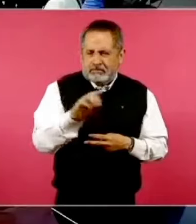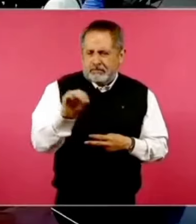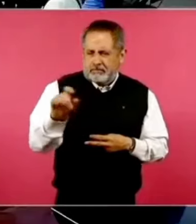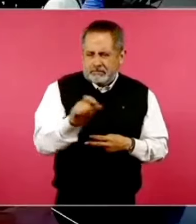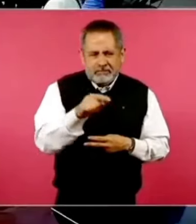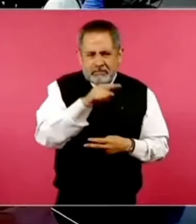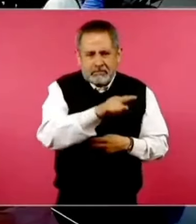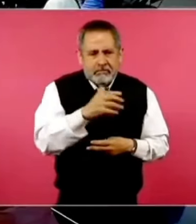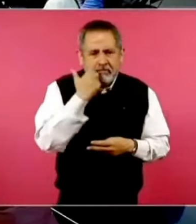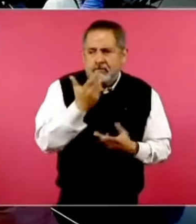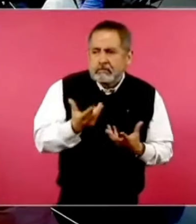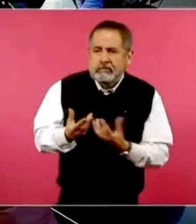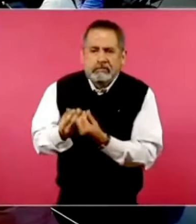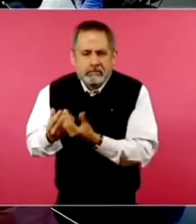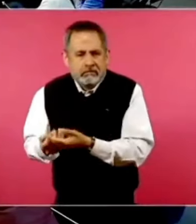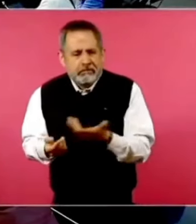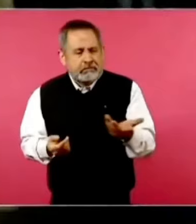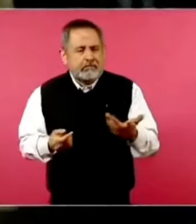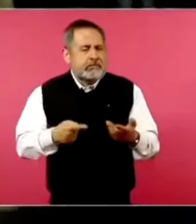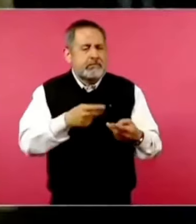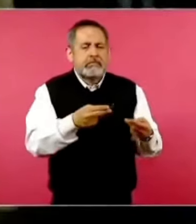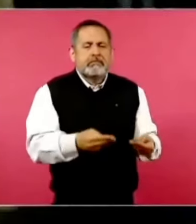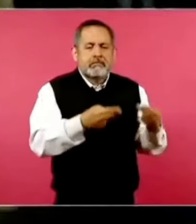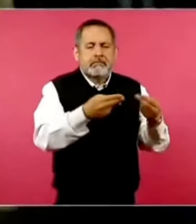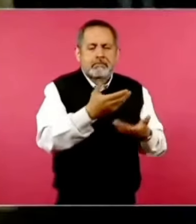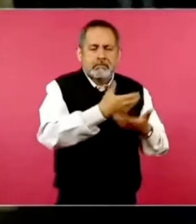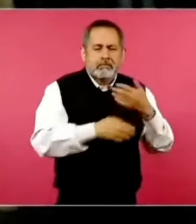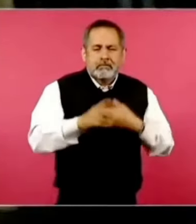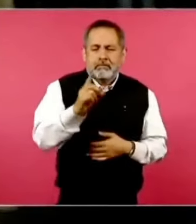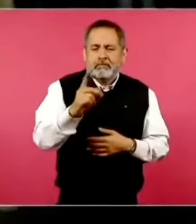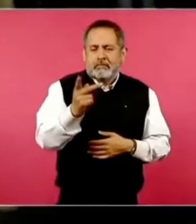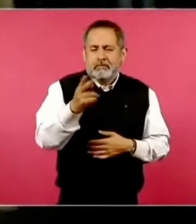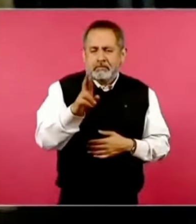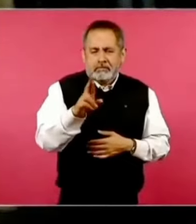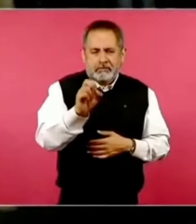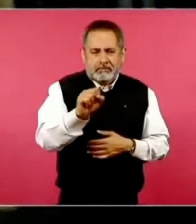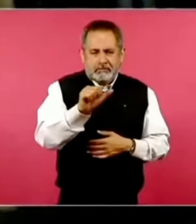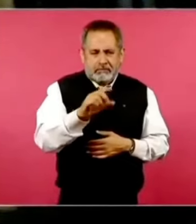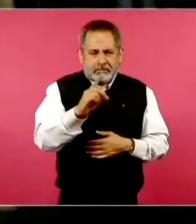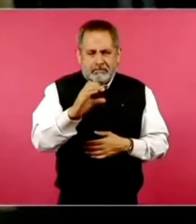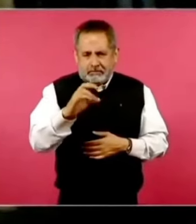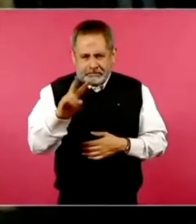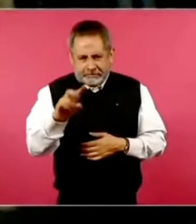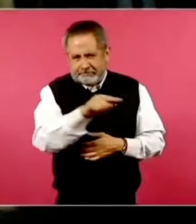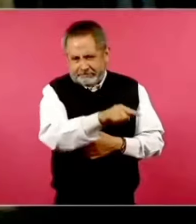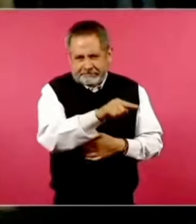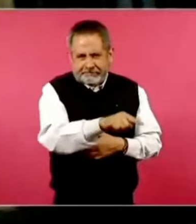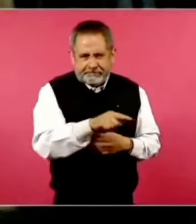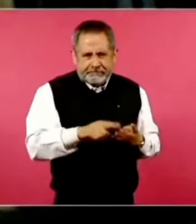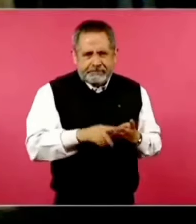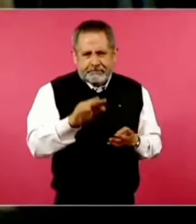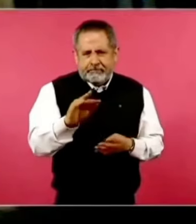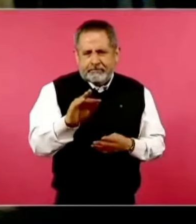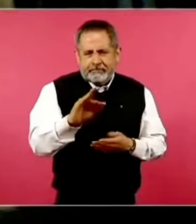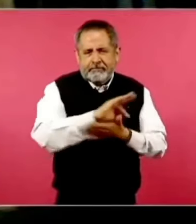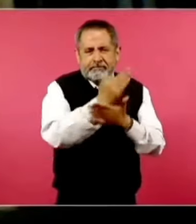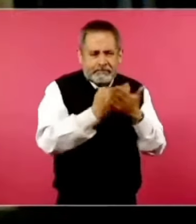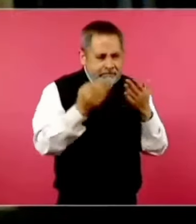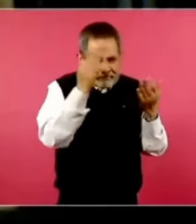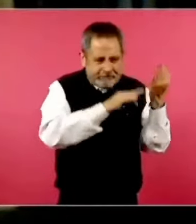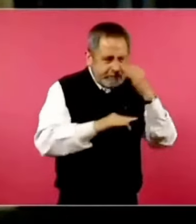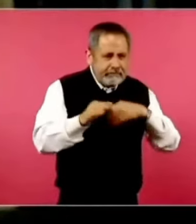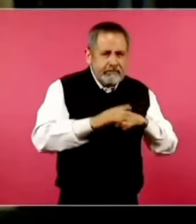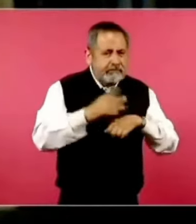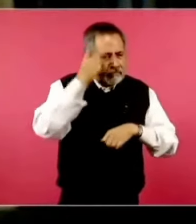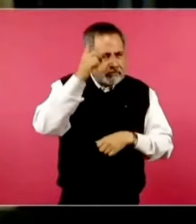también y la comercializadora dprs dcb y factureras de dueños de